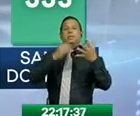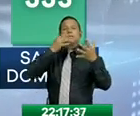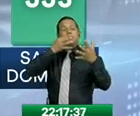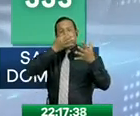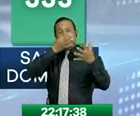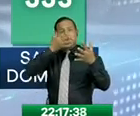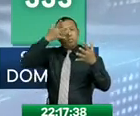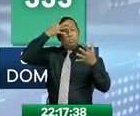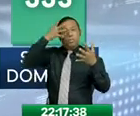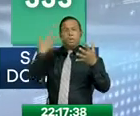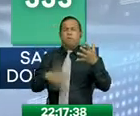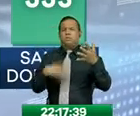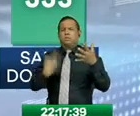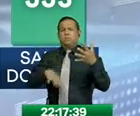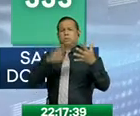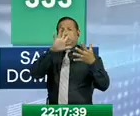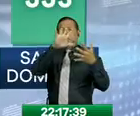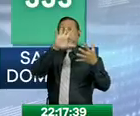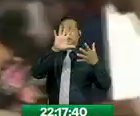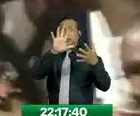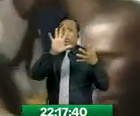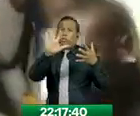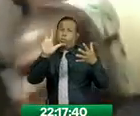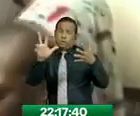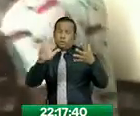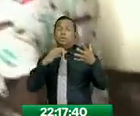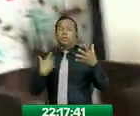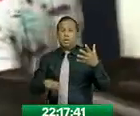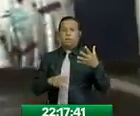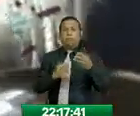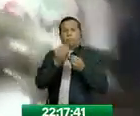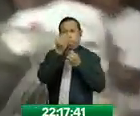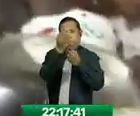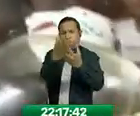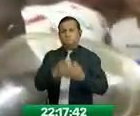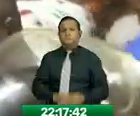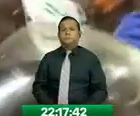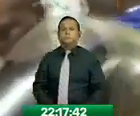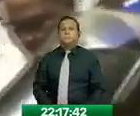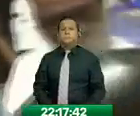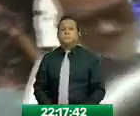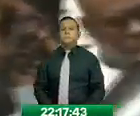Domingo de los Sáchilas con 553. Informó Charlie Pisa.